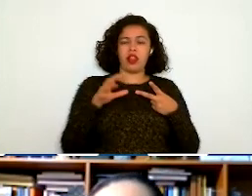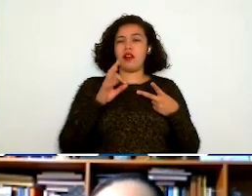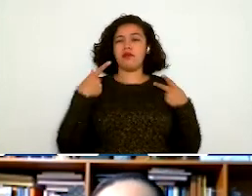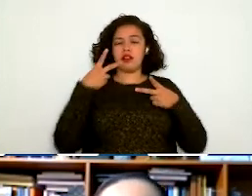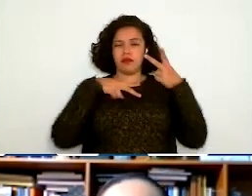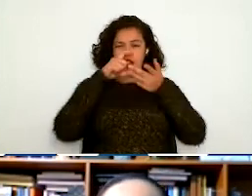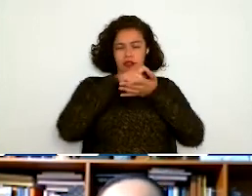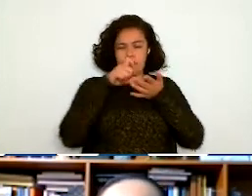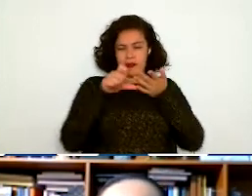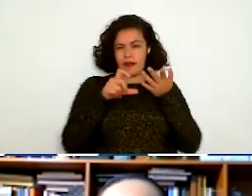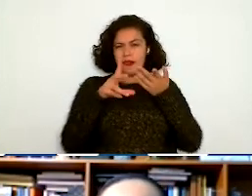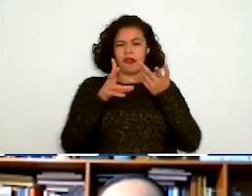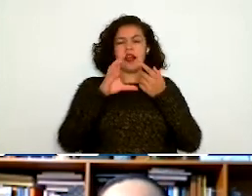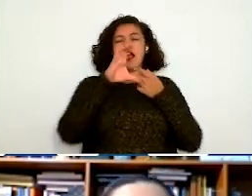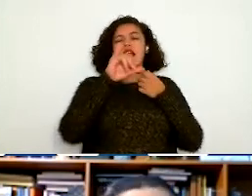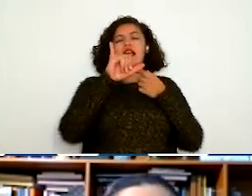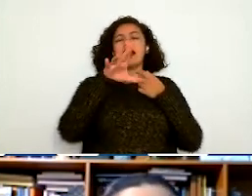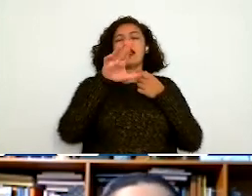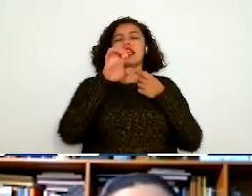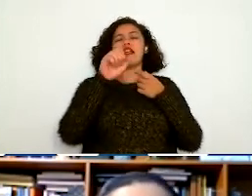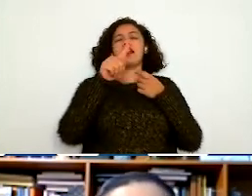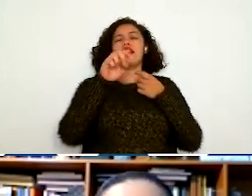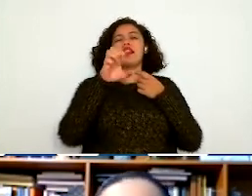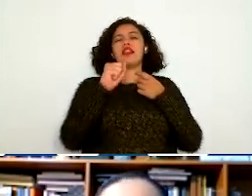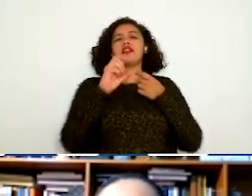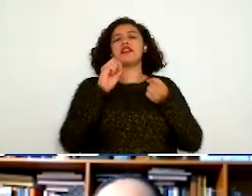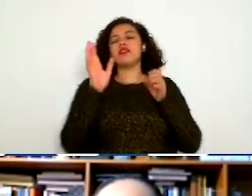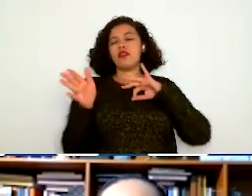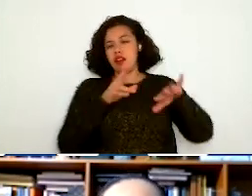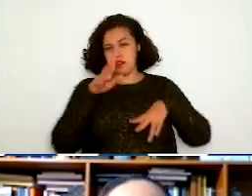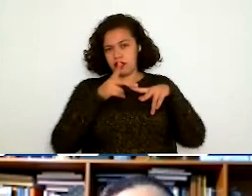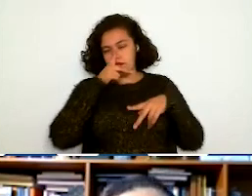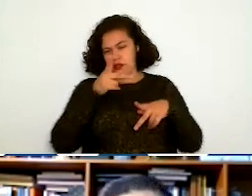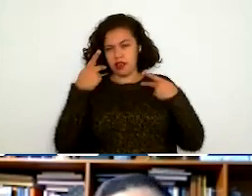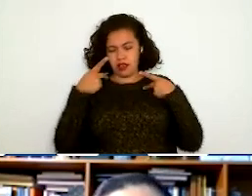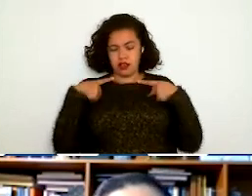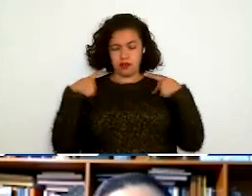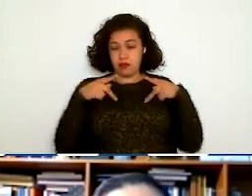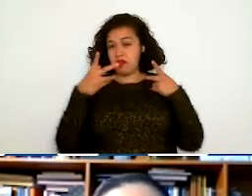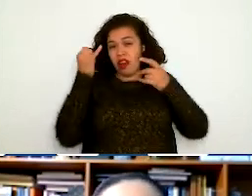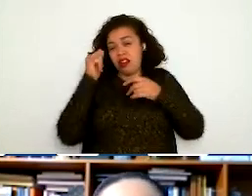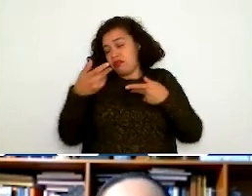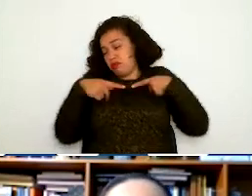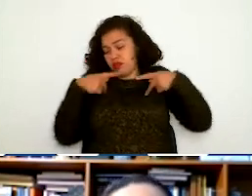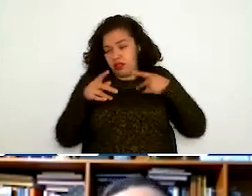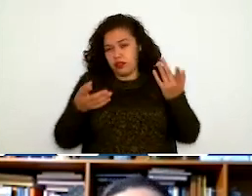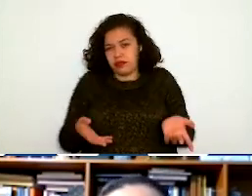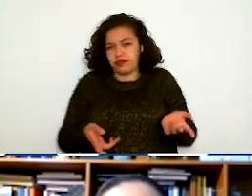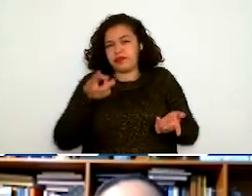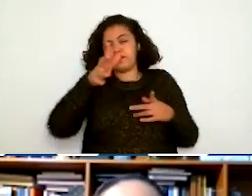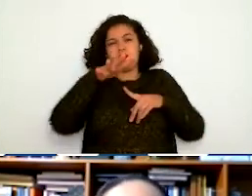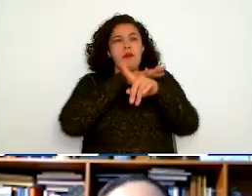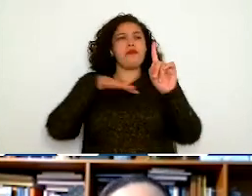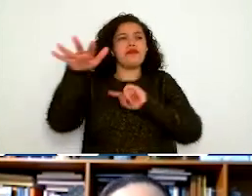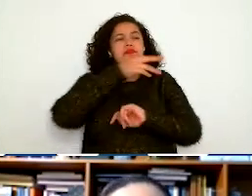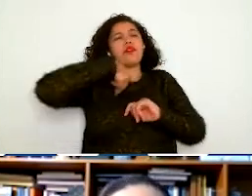clientes, ¿no? Como a veces también lo podríamos denominar, o a veces lo encontramos en la literatura así, son personas. Y en ese sentido